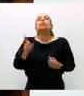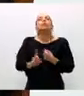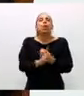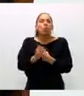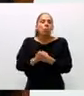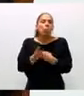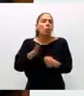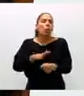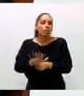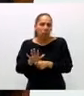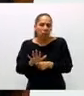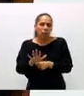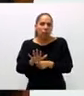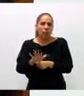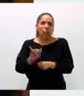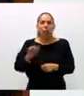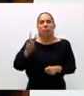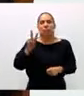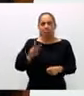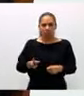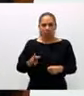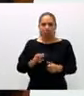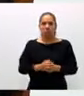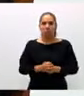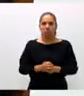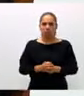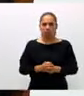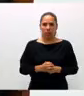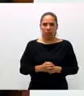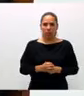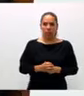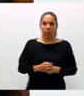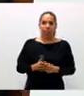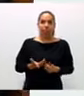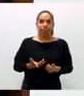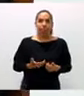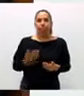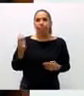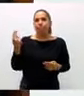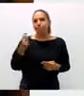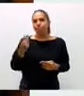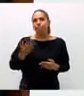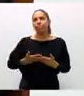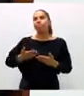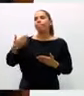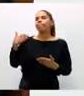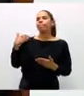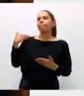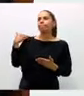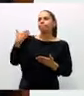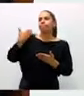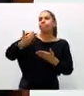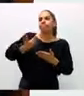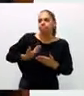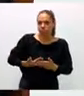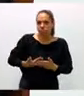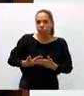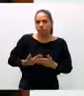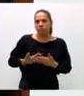globales tiene que haber un momento como de preparación que está cercano con esto que hablábamos